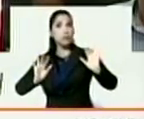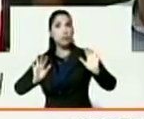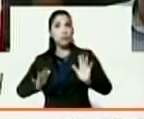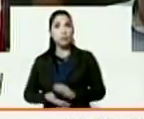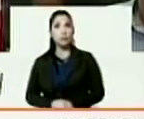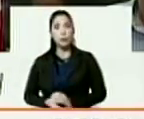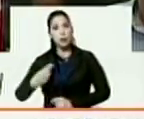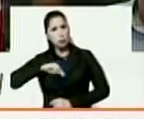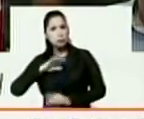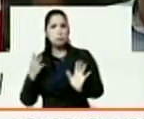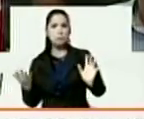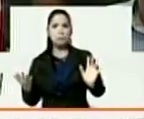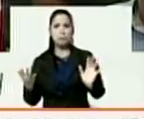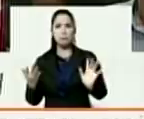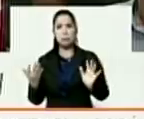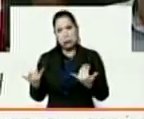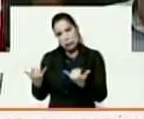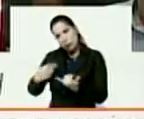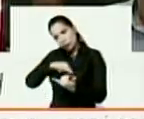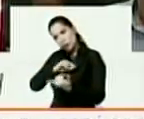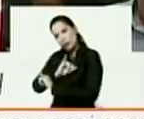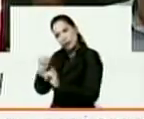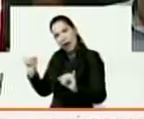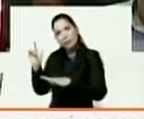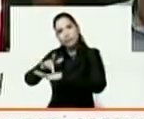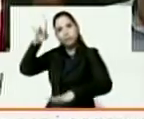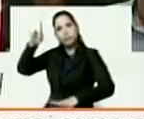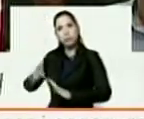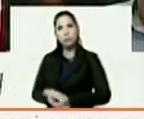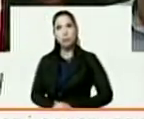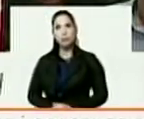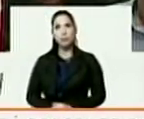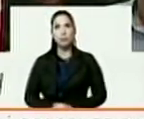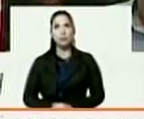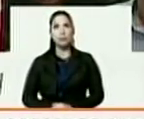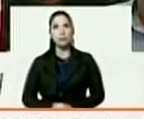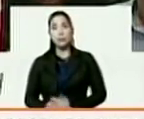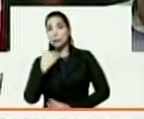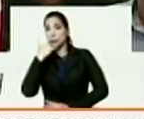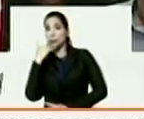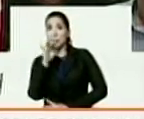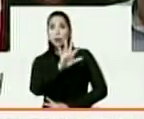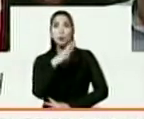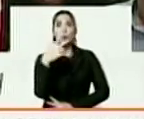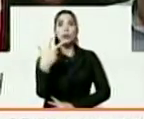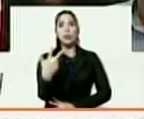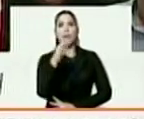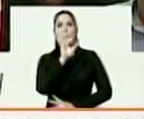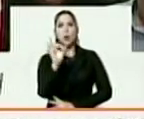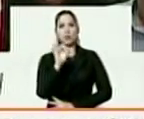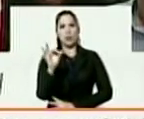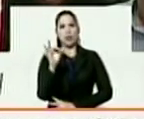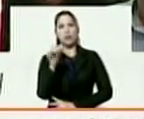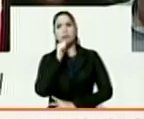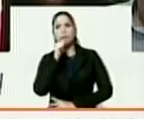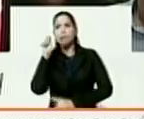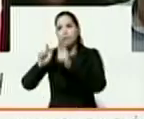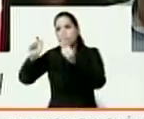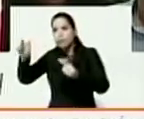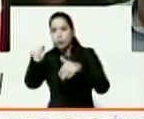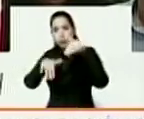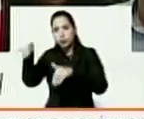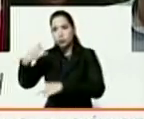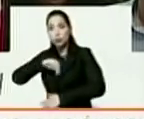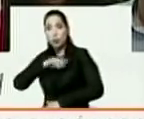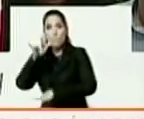que nosotros ya estemos tocando casi el 53 por ciento de los electores inscriptos ya los hemos